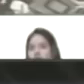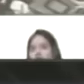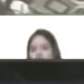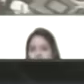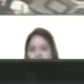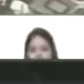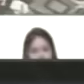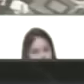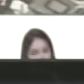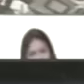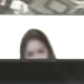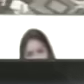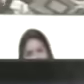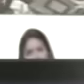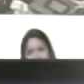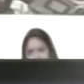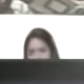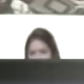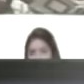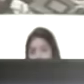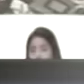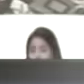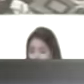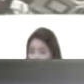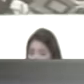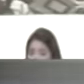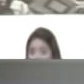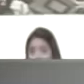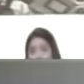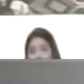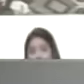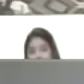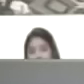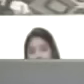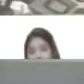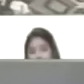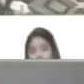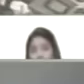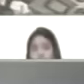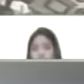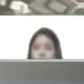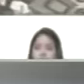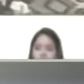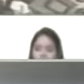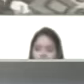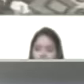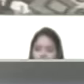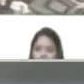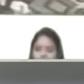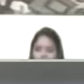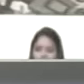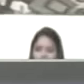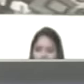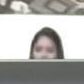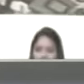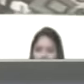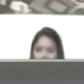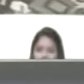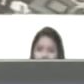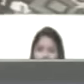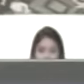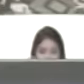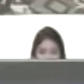de quienes se encargan de detener y de privar ilegítimamente de su libertad a unos